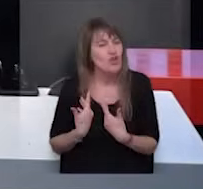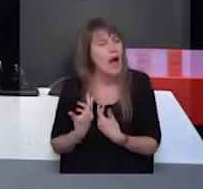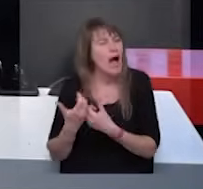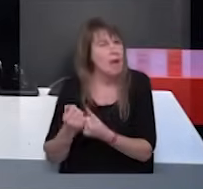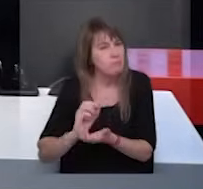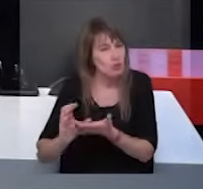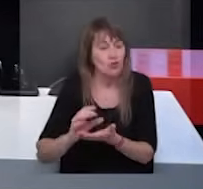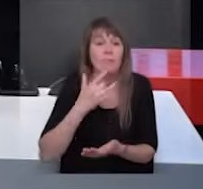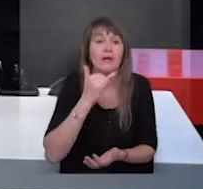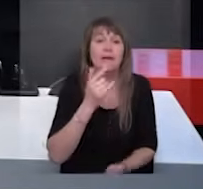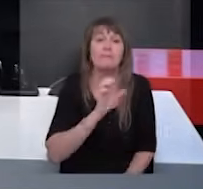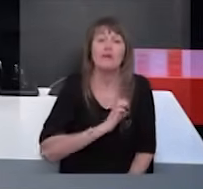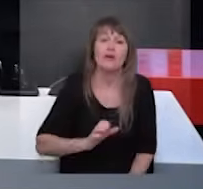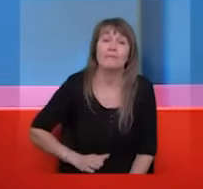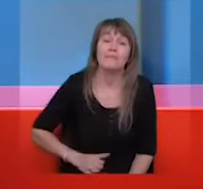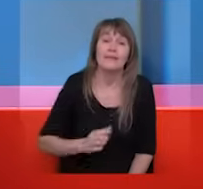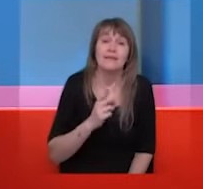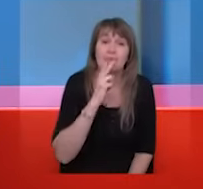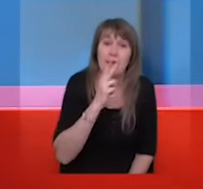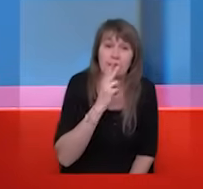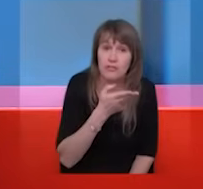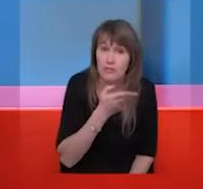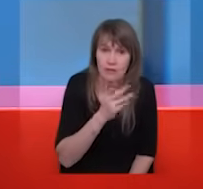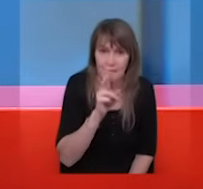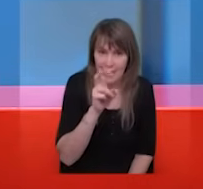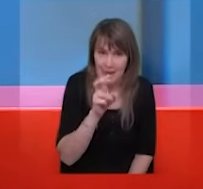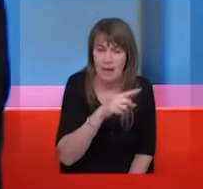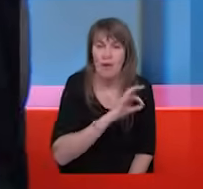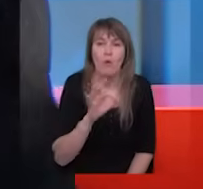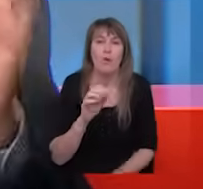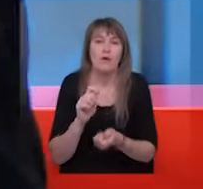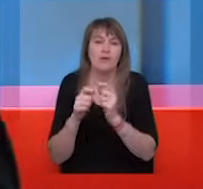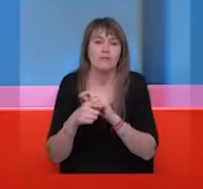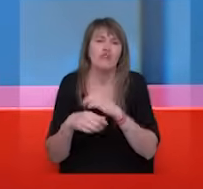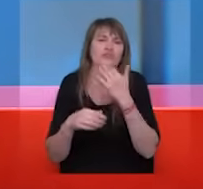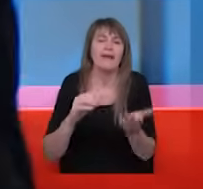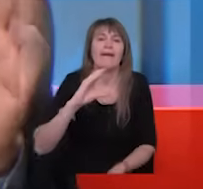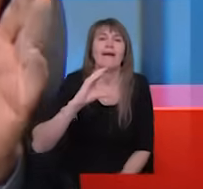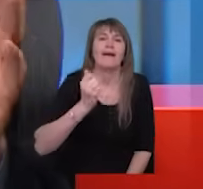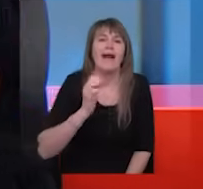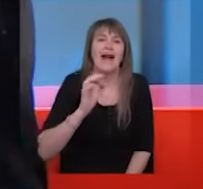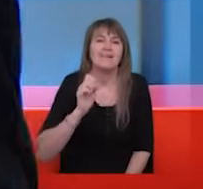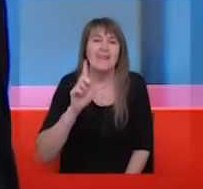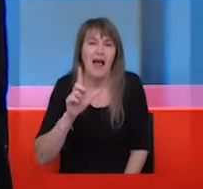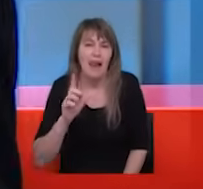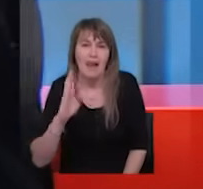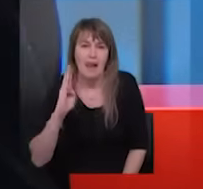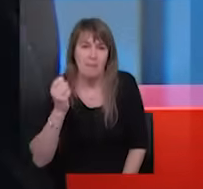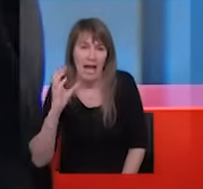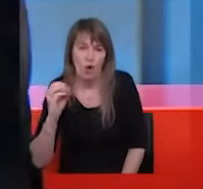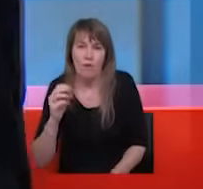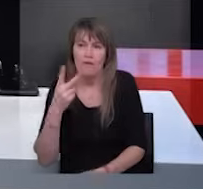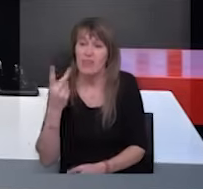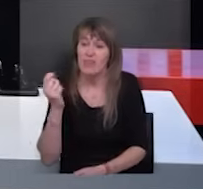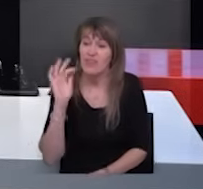cigarrillos Exacto cambios en las políticas públicas o se le condona a Paco casal este una deuda de 20